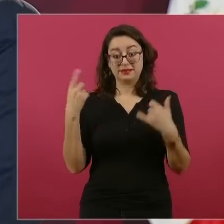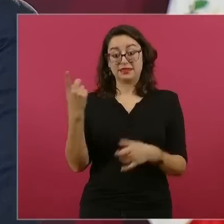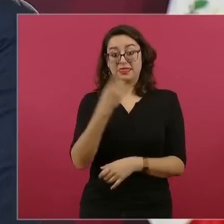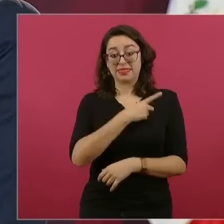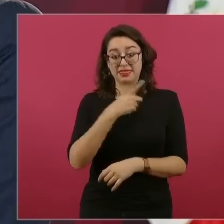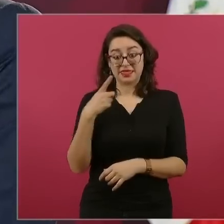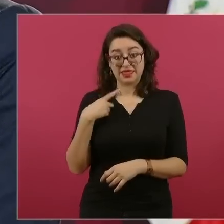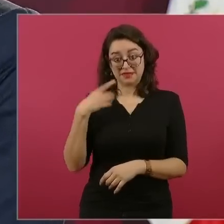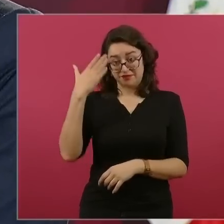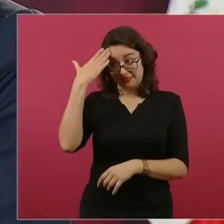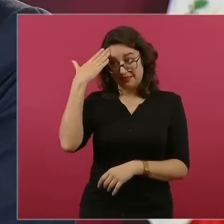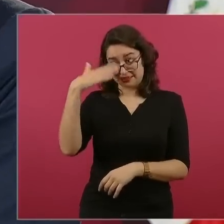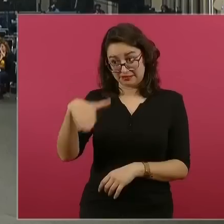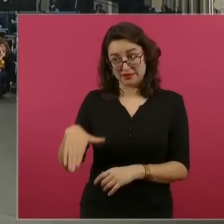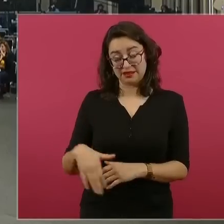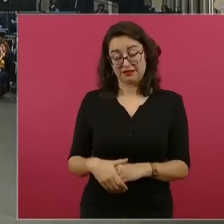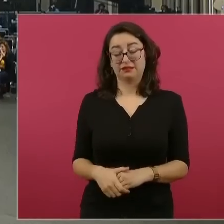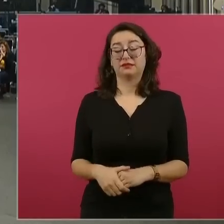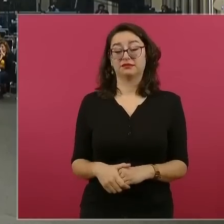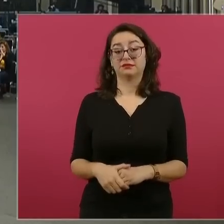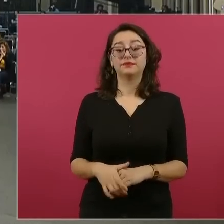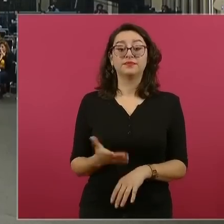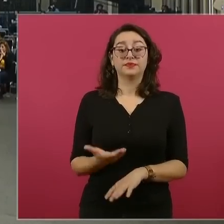Hay botellas de vino